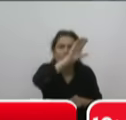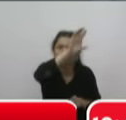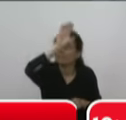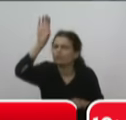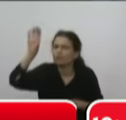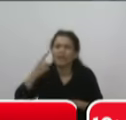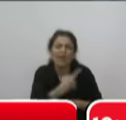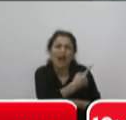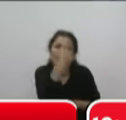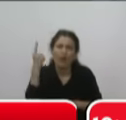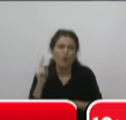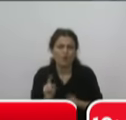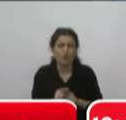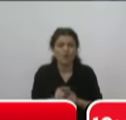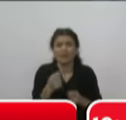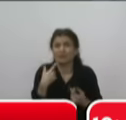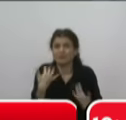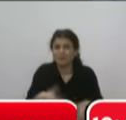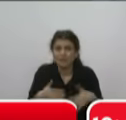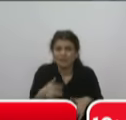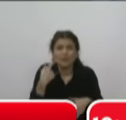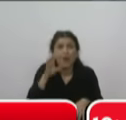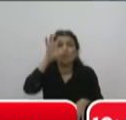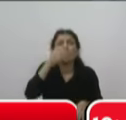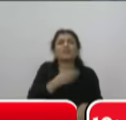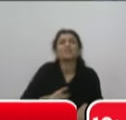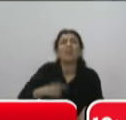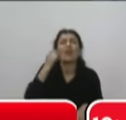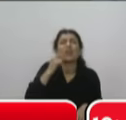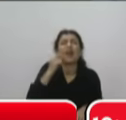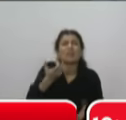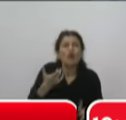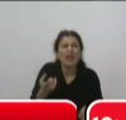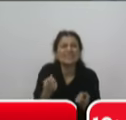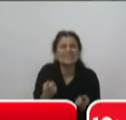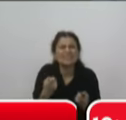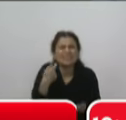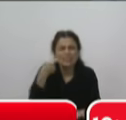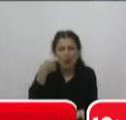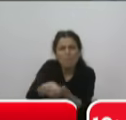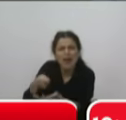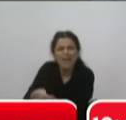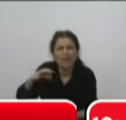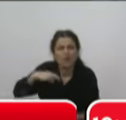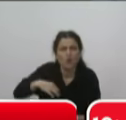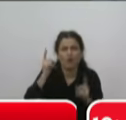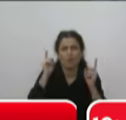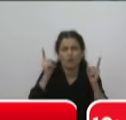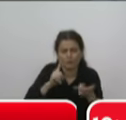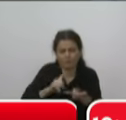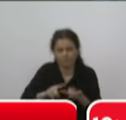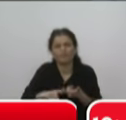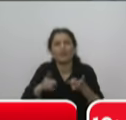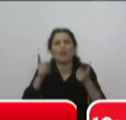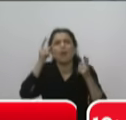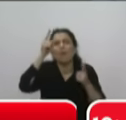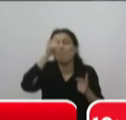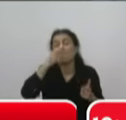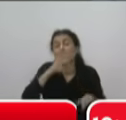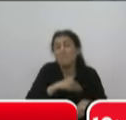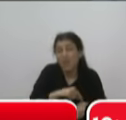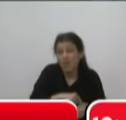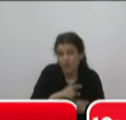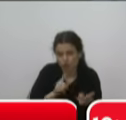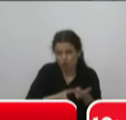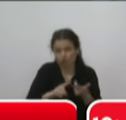voluntades de gobernadores para convencerlo de que sus senadores no dieran cuum a la sesión cosa que finalmente